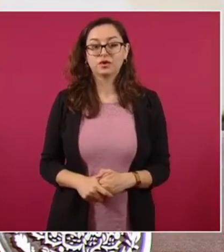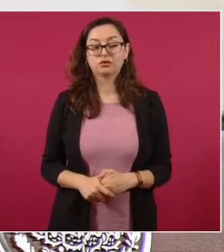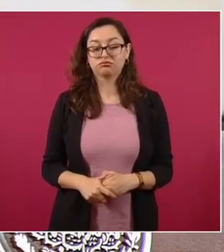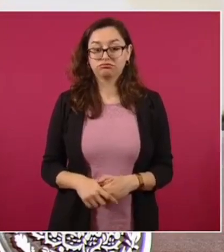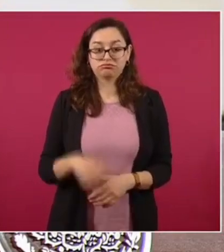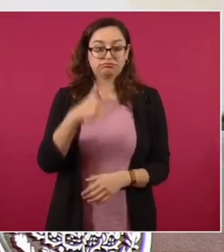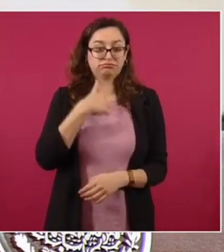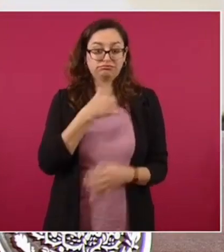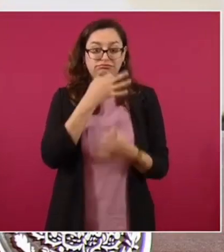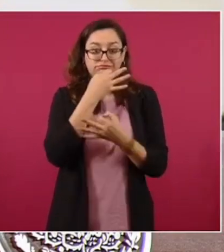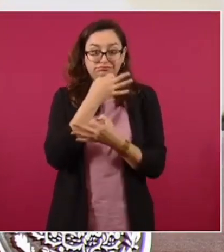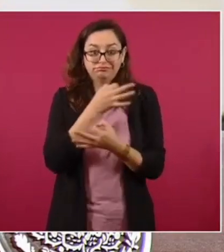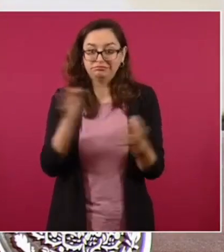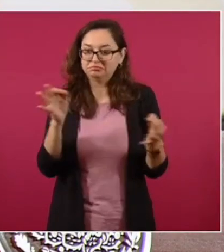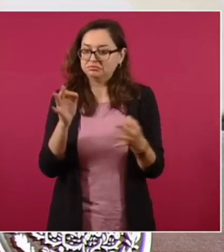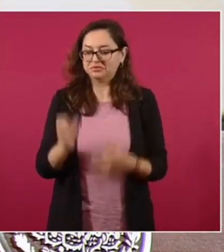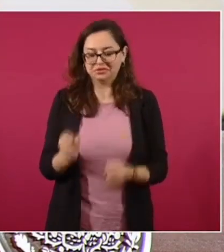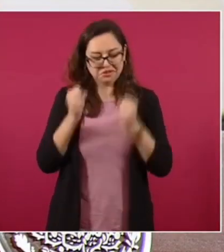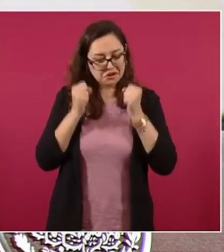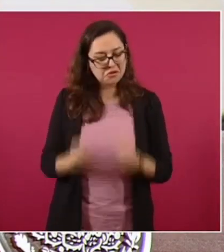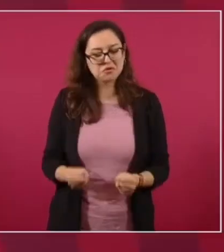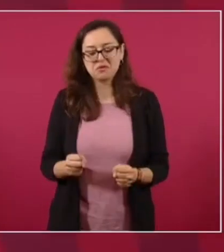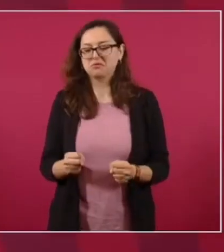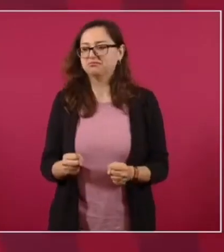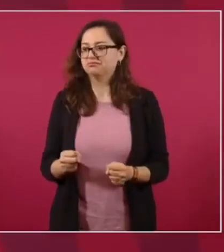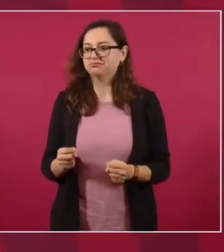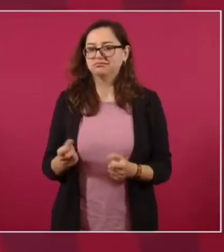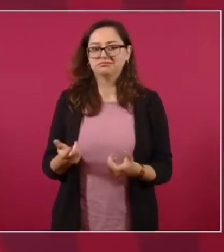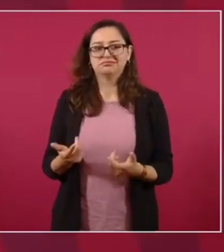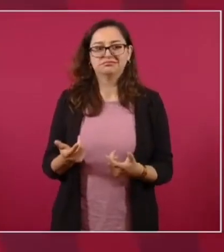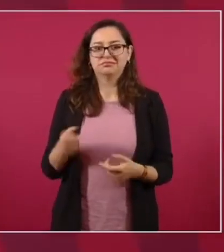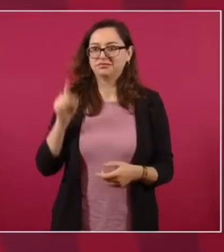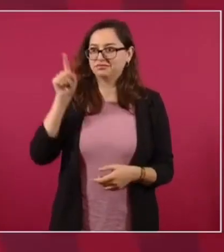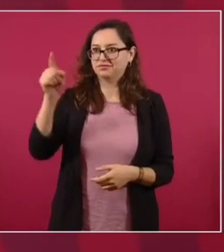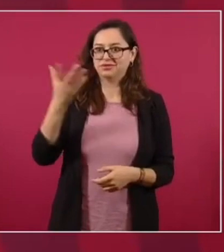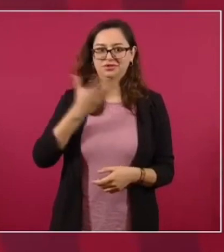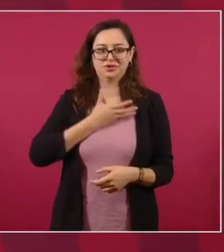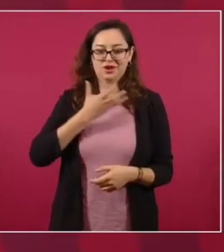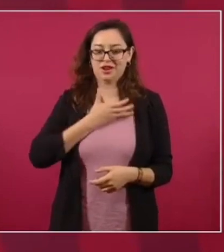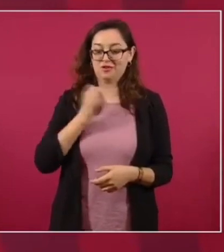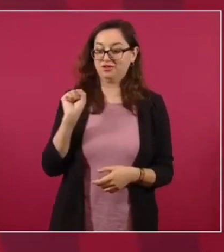habría baile en el Zócalo el